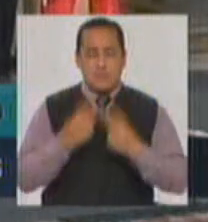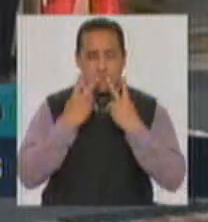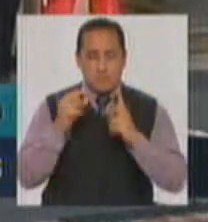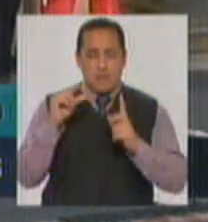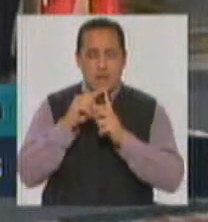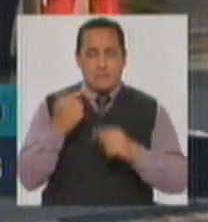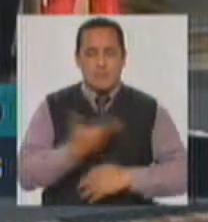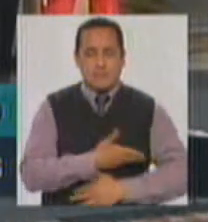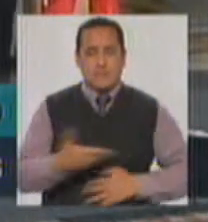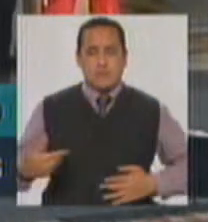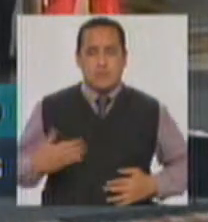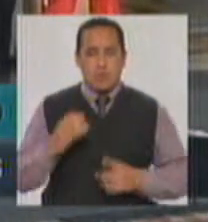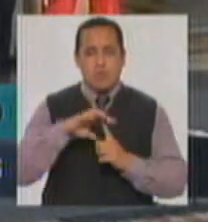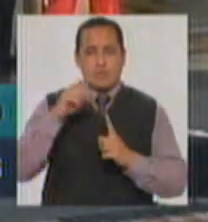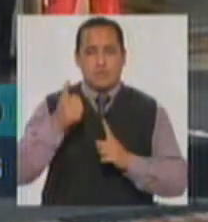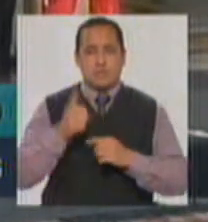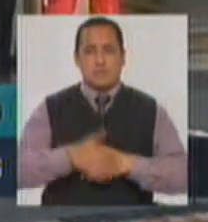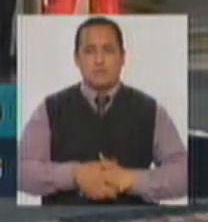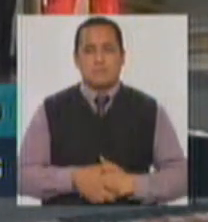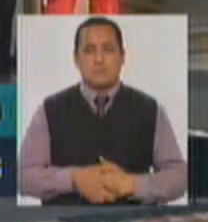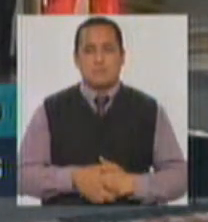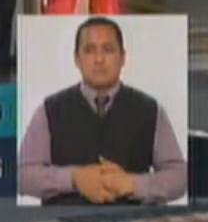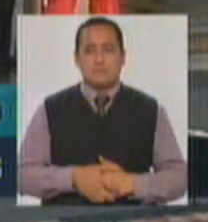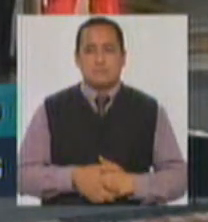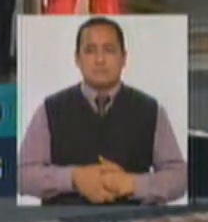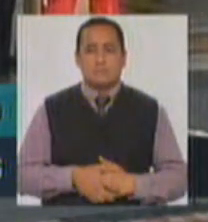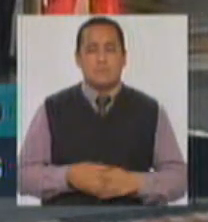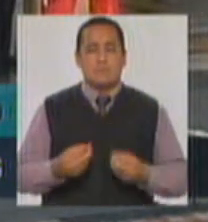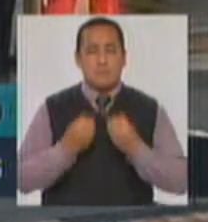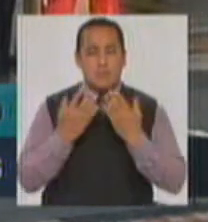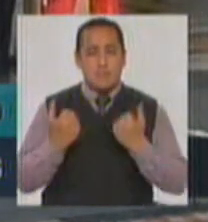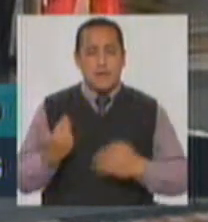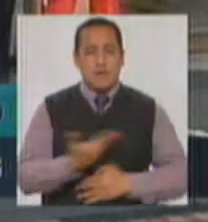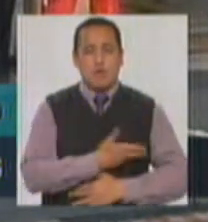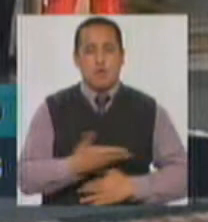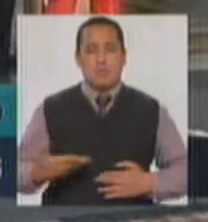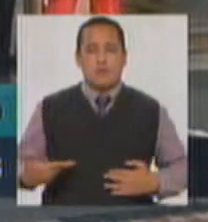Escuchemos al Queridos presidente de la República, hoy han tomado la taza. Para el gobierno